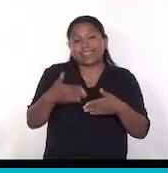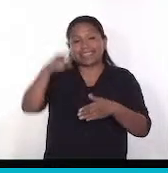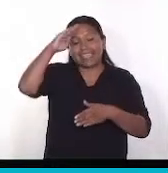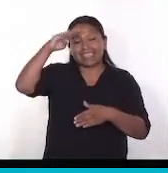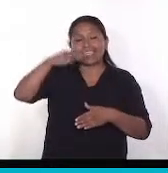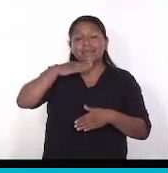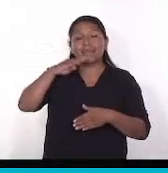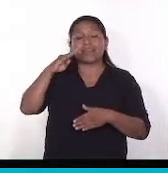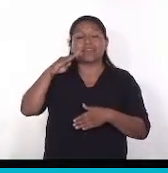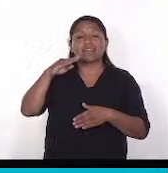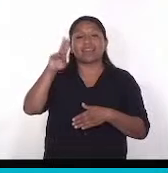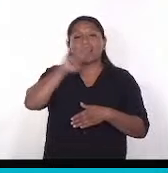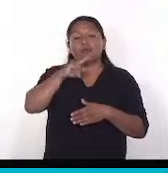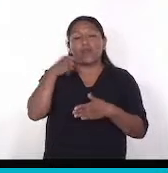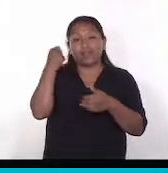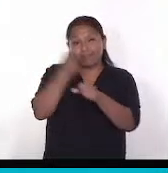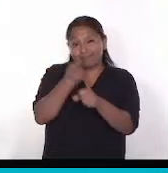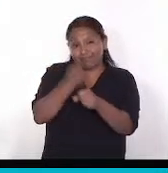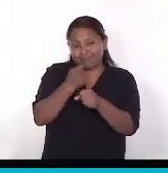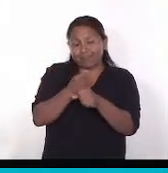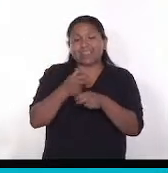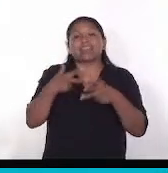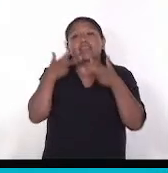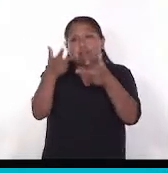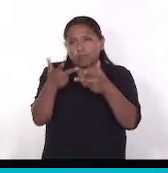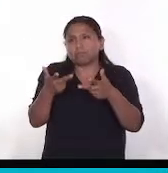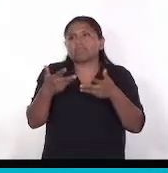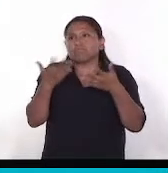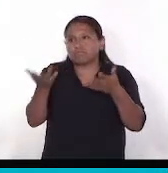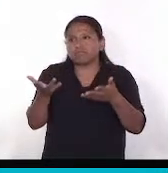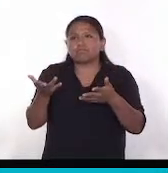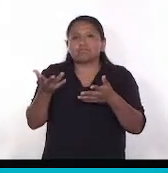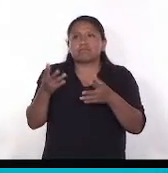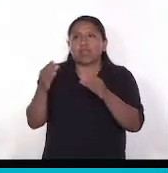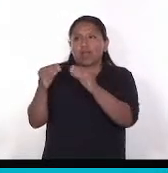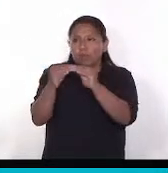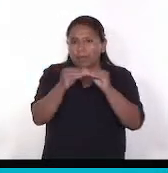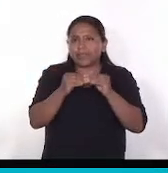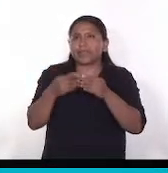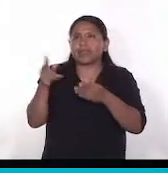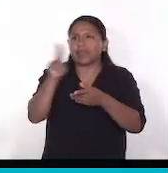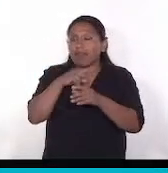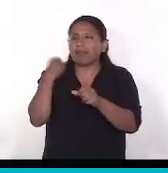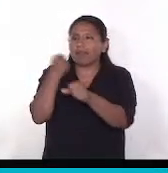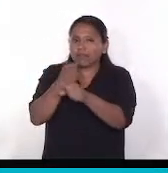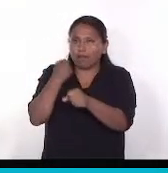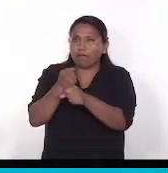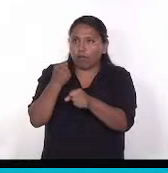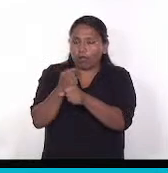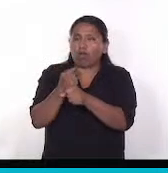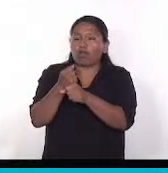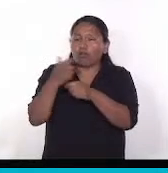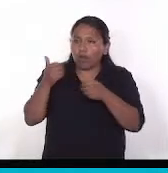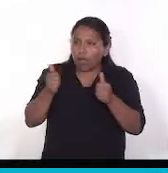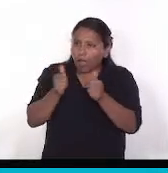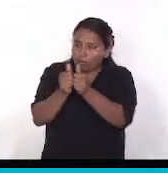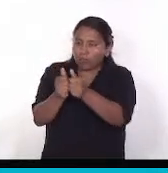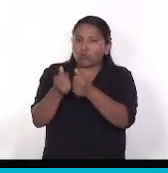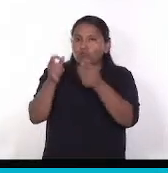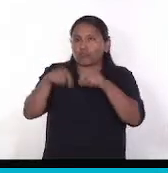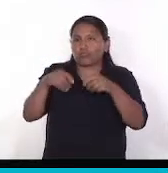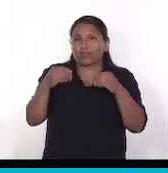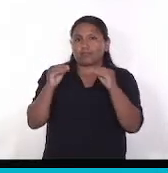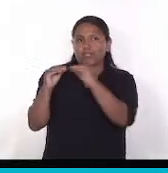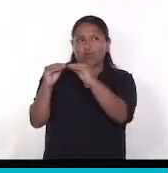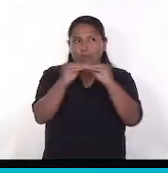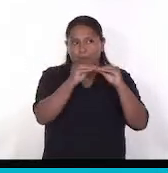mujer trabajadora, quería referirme y solidarizarme con las compañeras trabajadoras de este recinto,